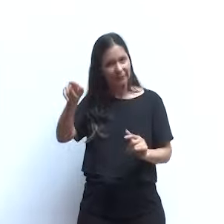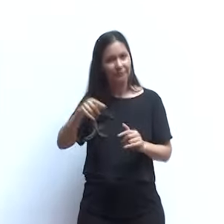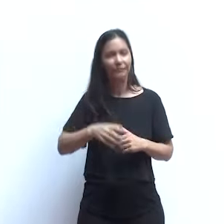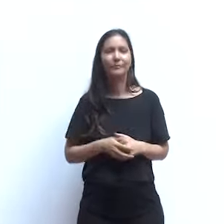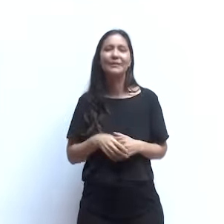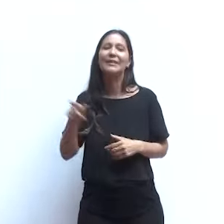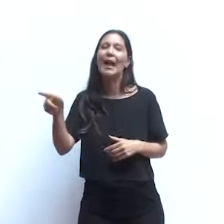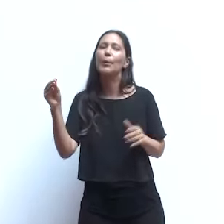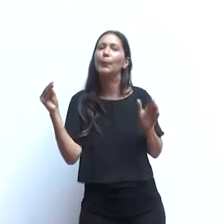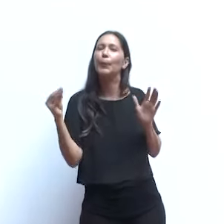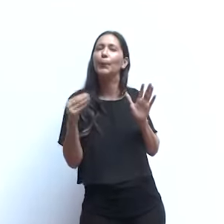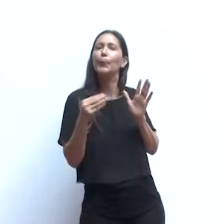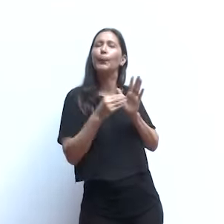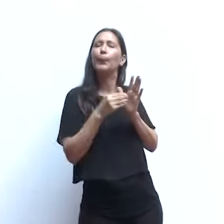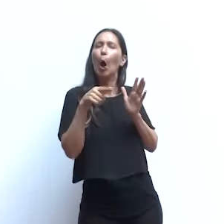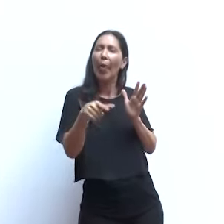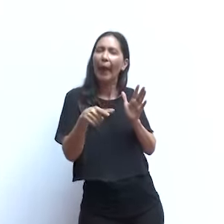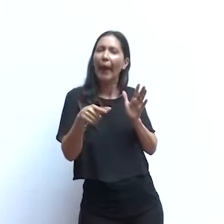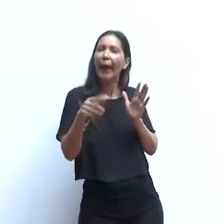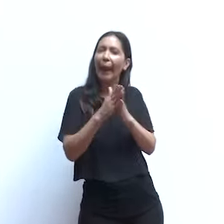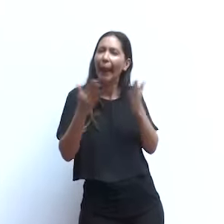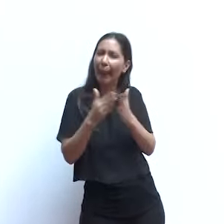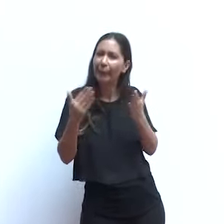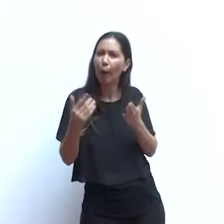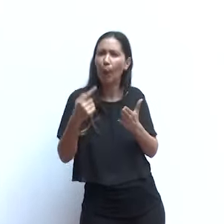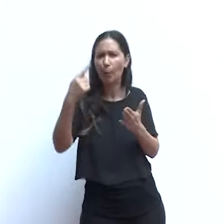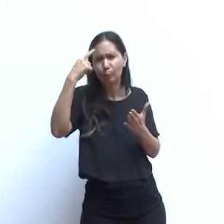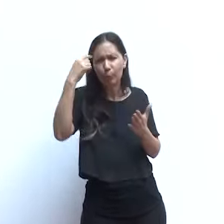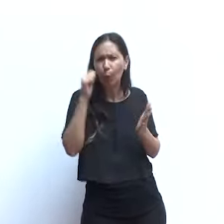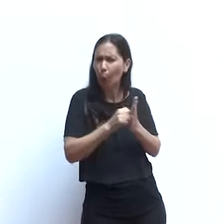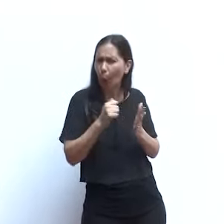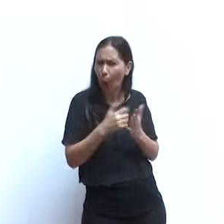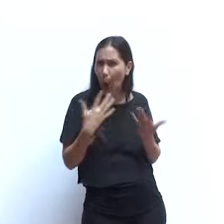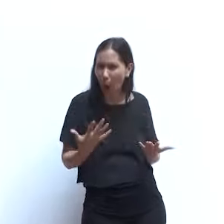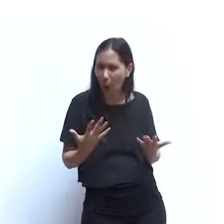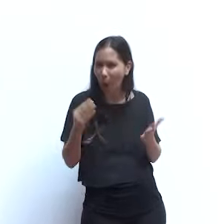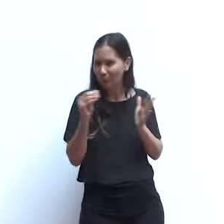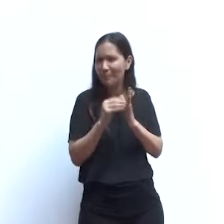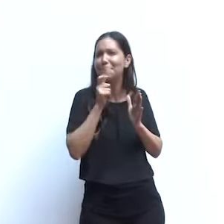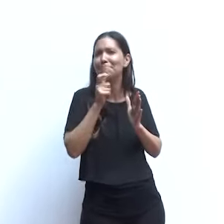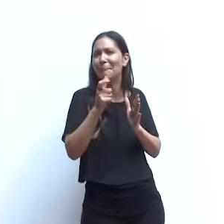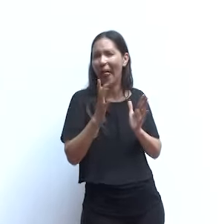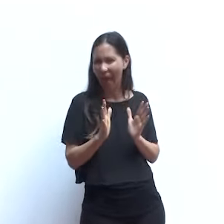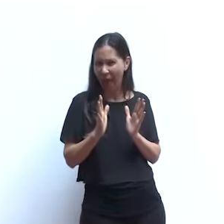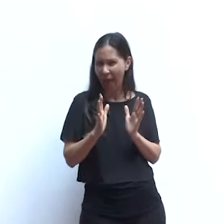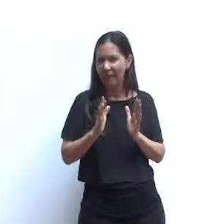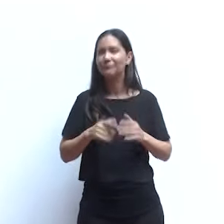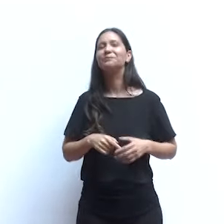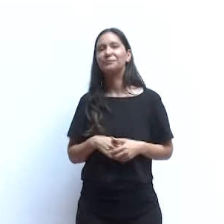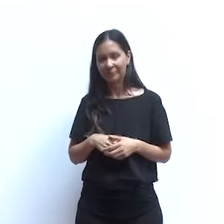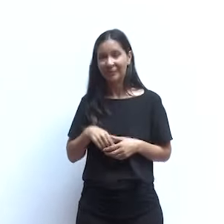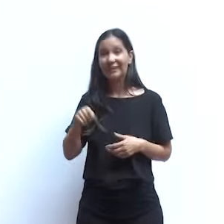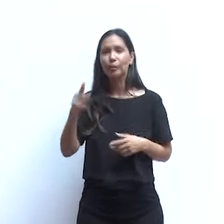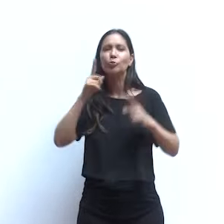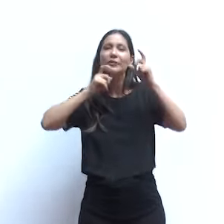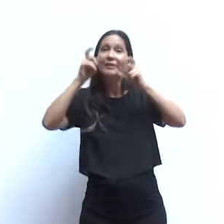de cierta testarudez dice concretamente No a mí me parece que que con esa mueca Javier siempre nos